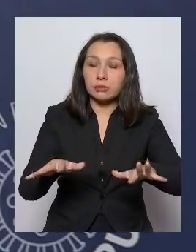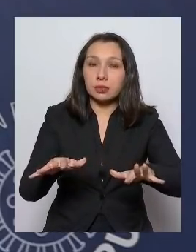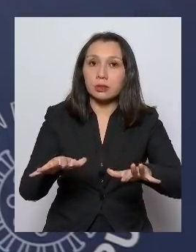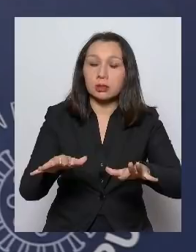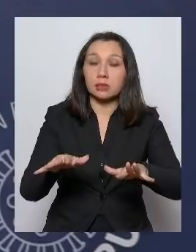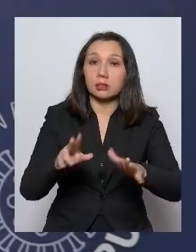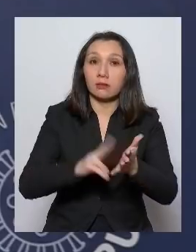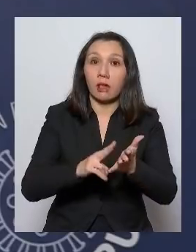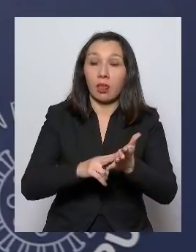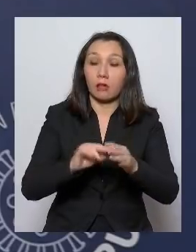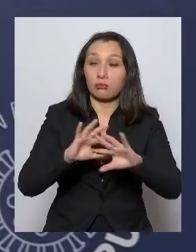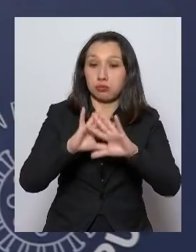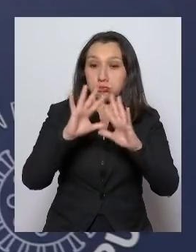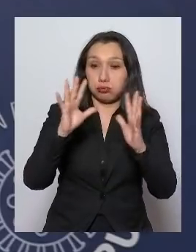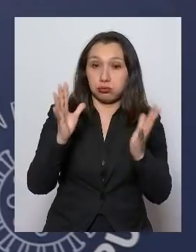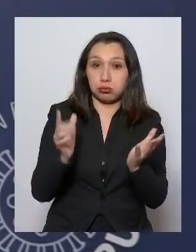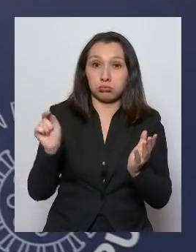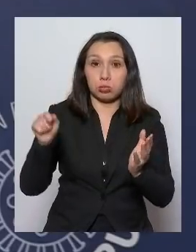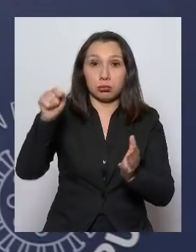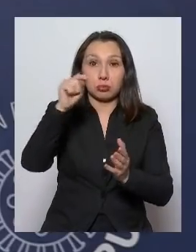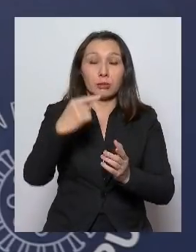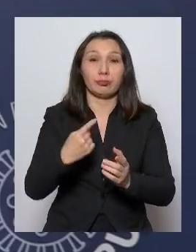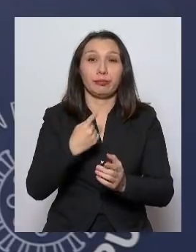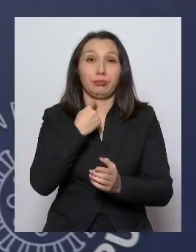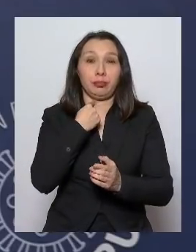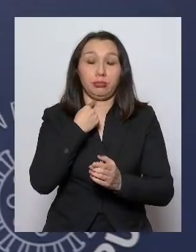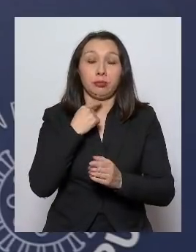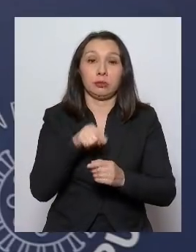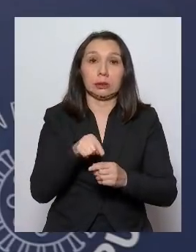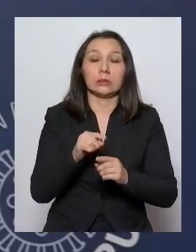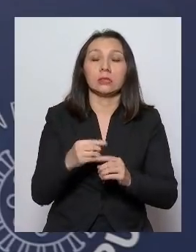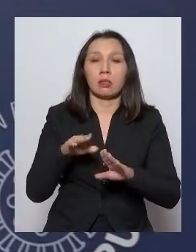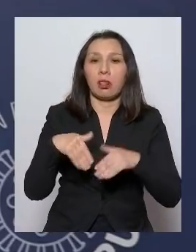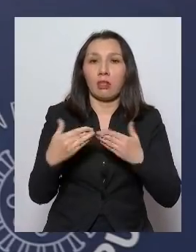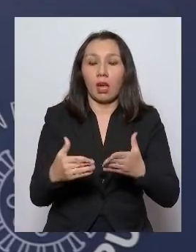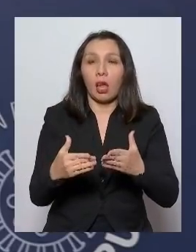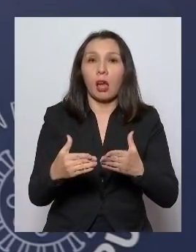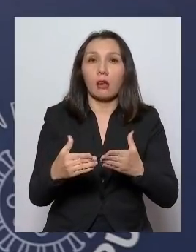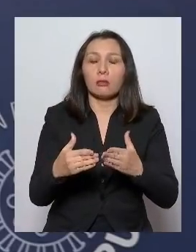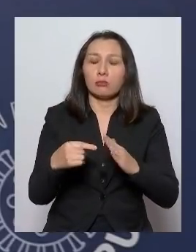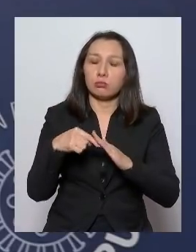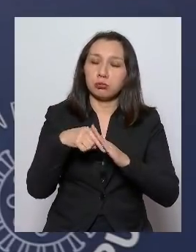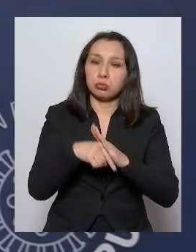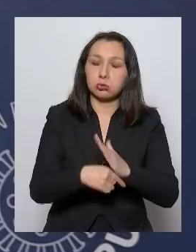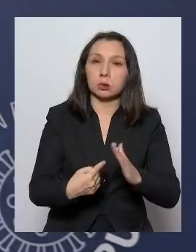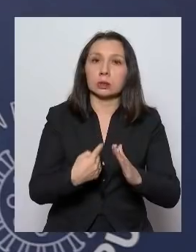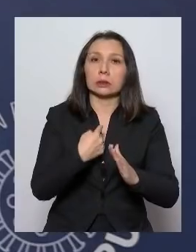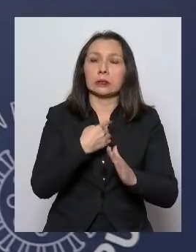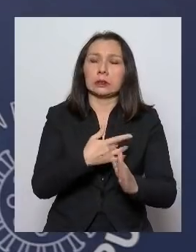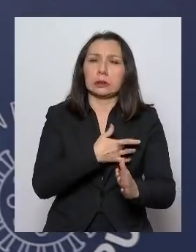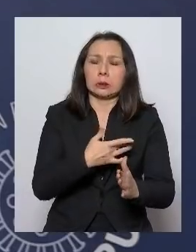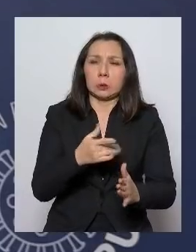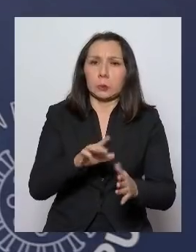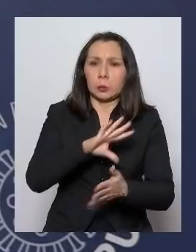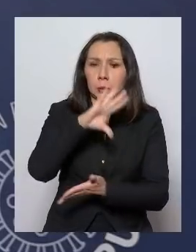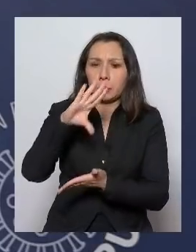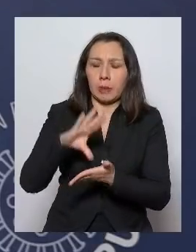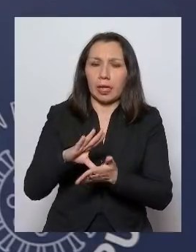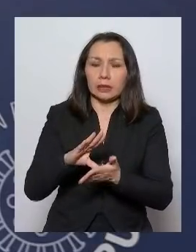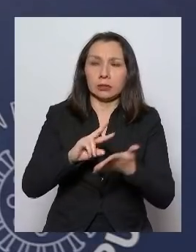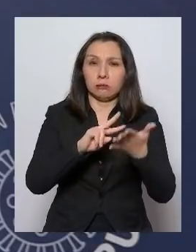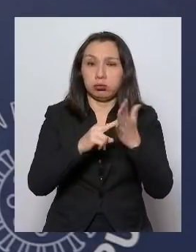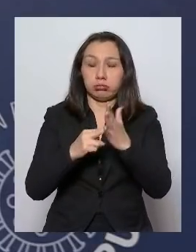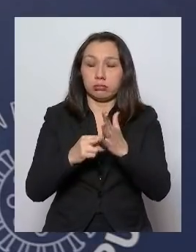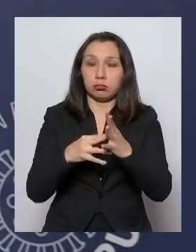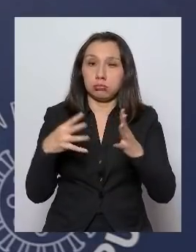en realidad a todas partes del planeta, ha producido un profundo impacto en nuestra nación.